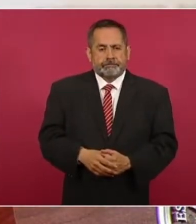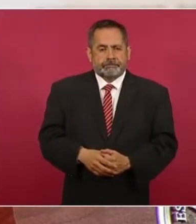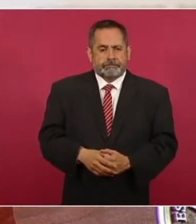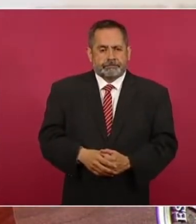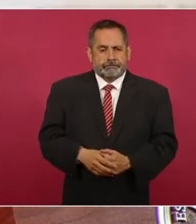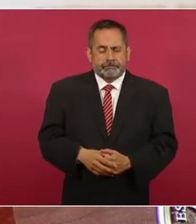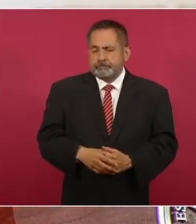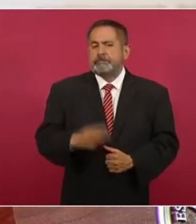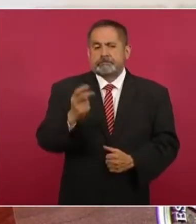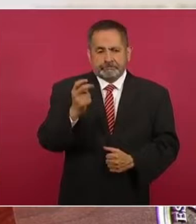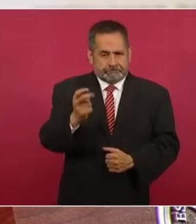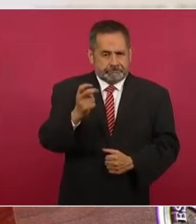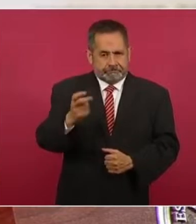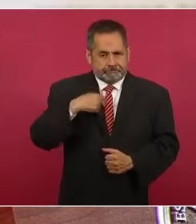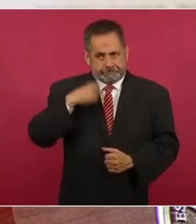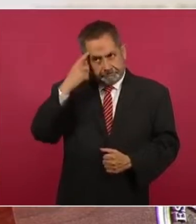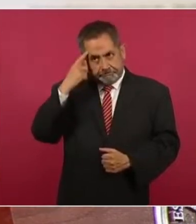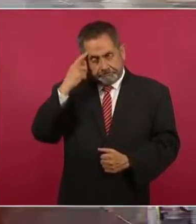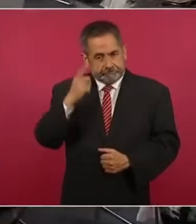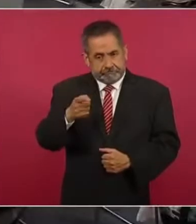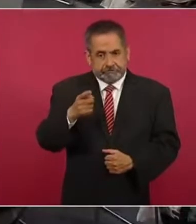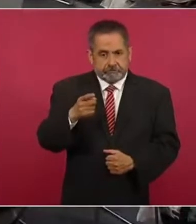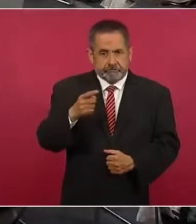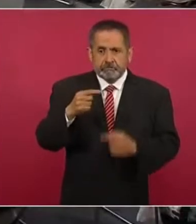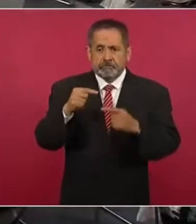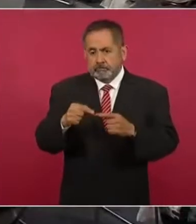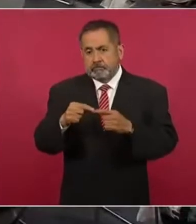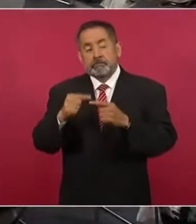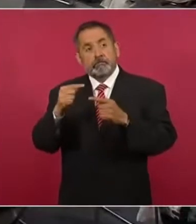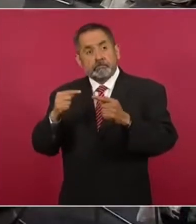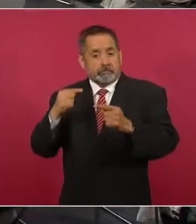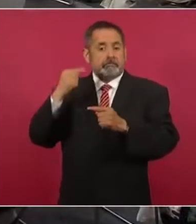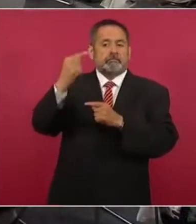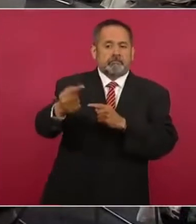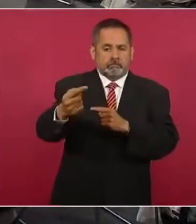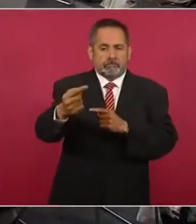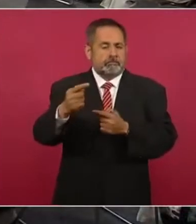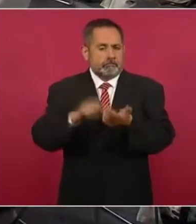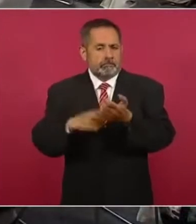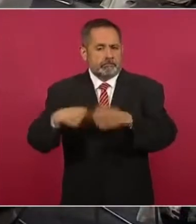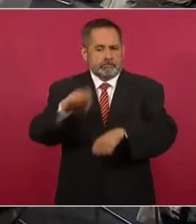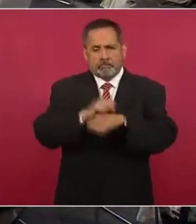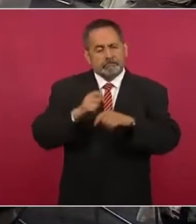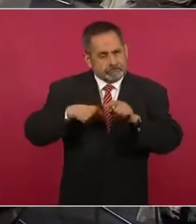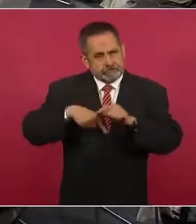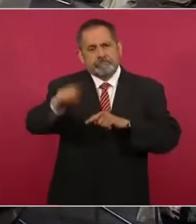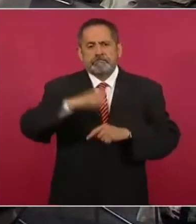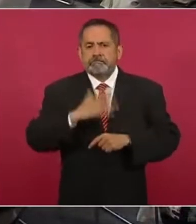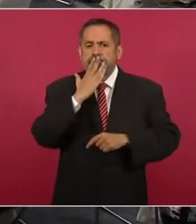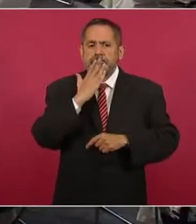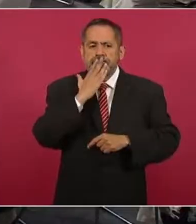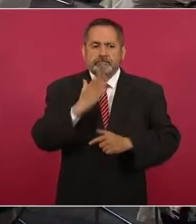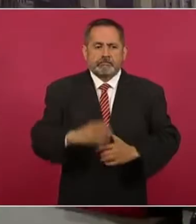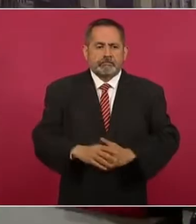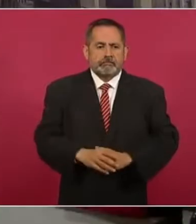Por eso es hasta la otra semana que vamos a Sonora. Presidente.